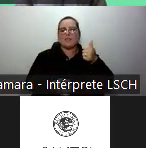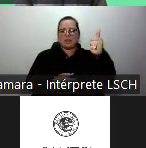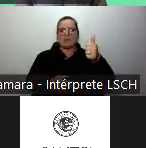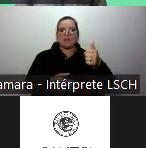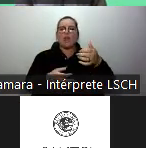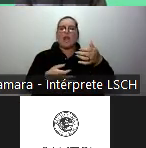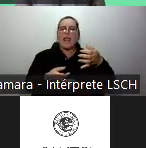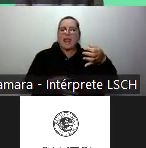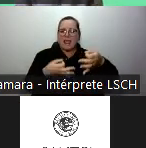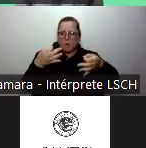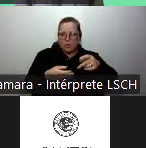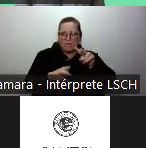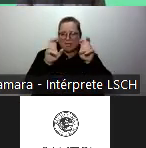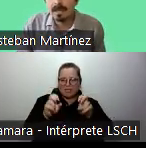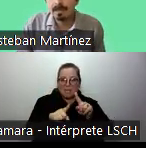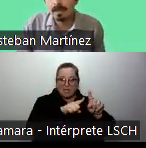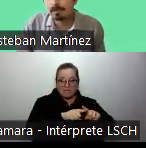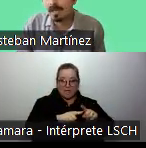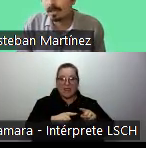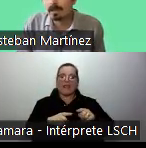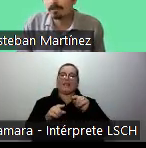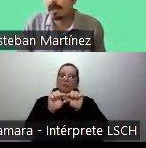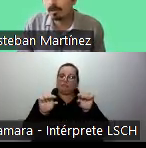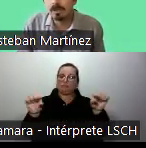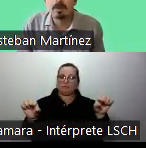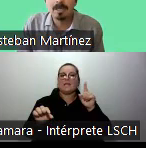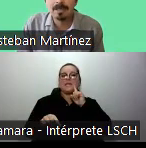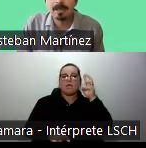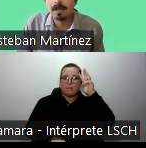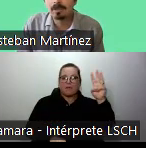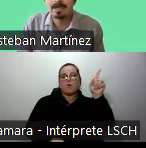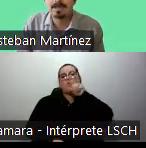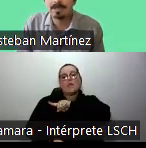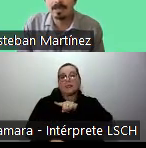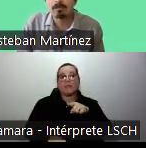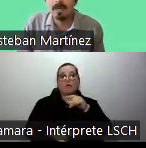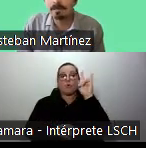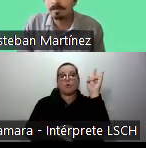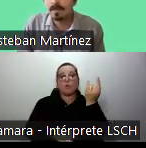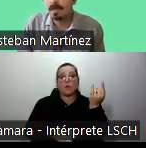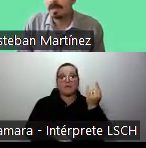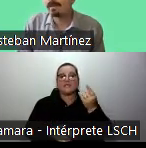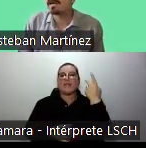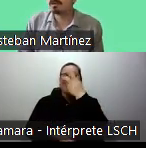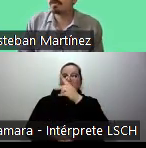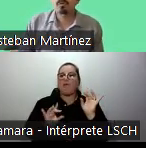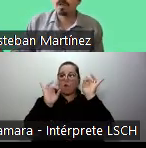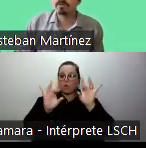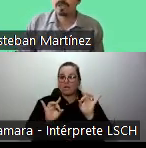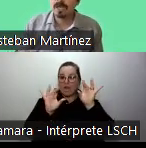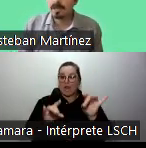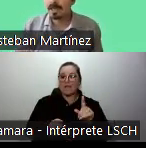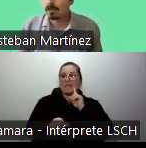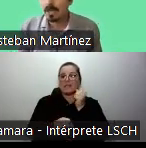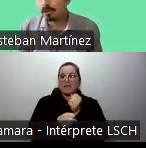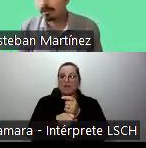eh tengo estudio en diversas universidades el magister fue lo último que hice en la universidad de Sydney en Australia trabajo en brujo la